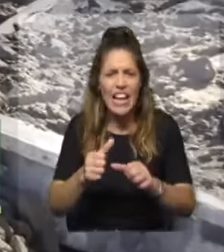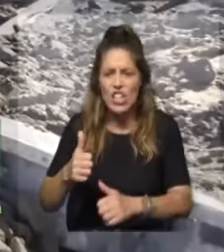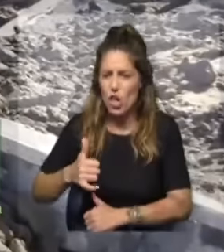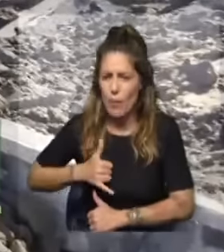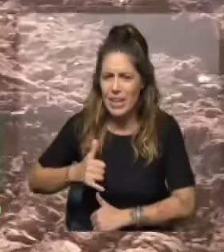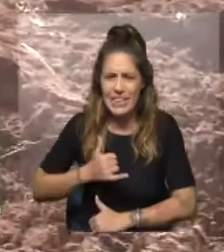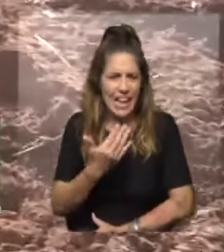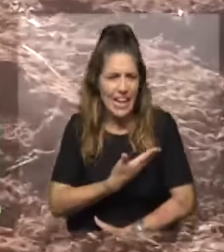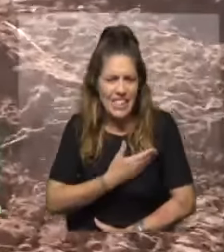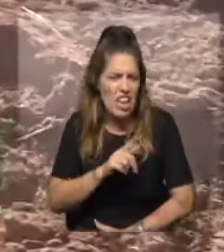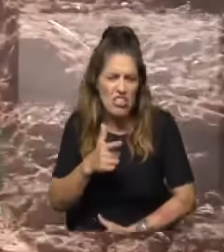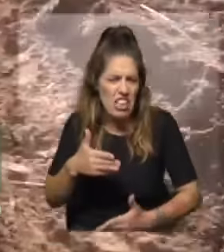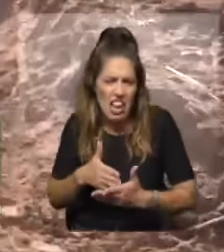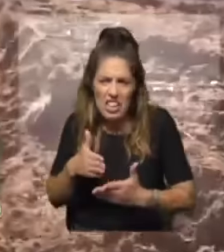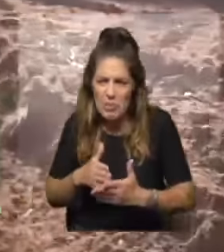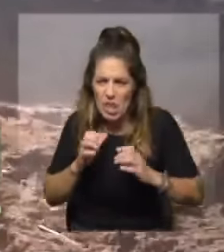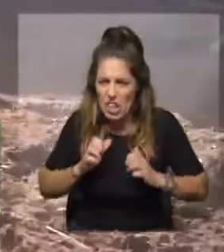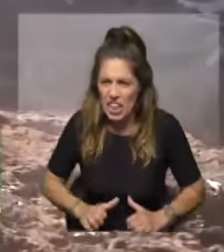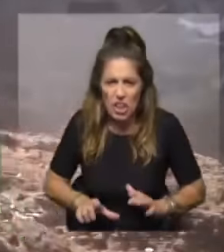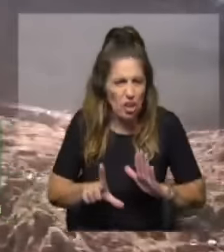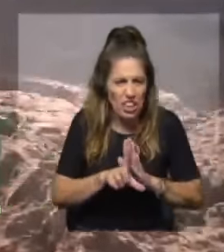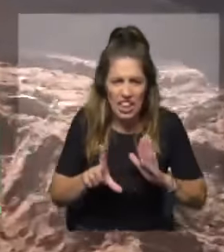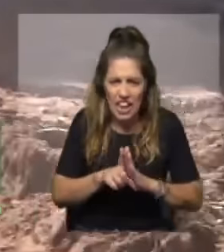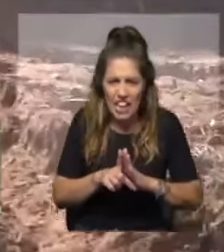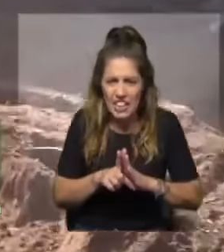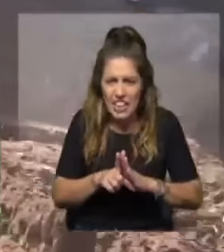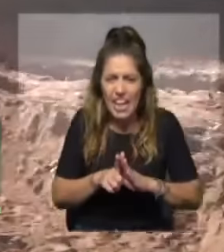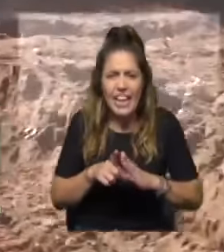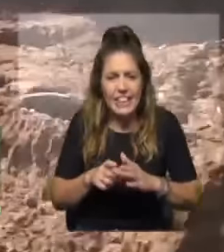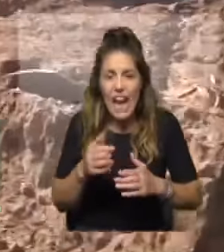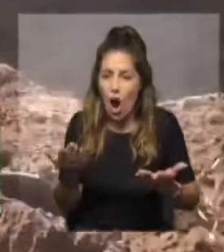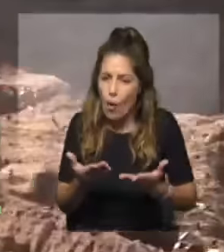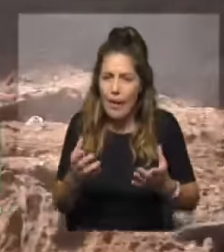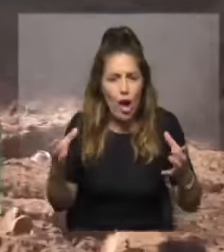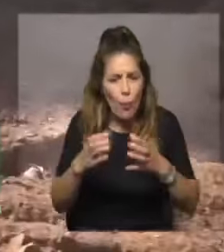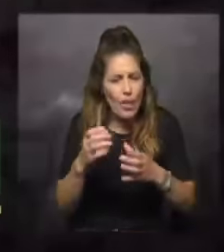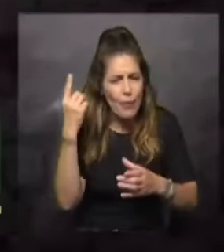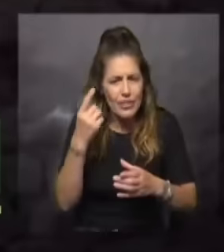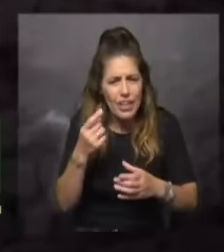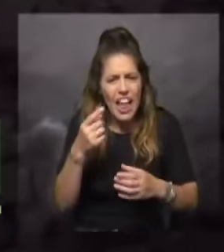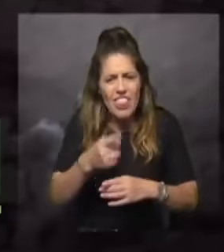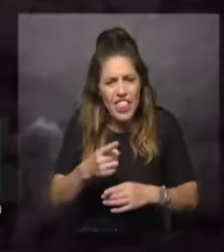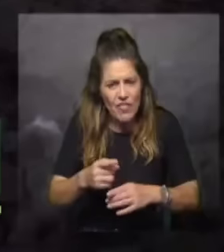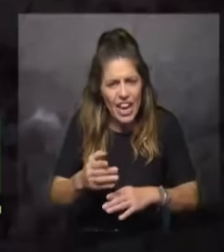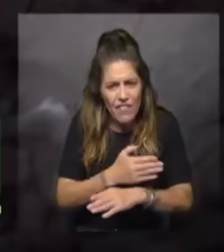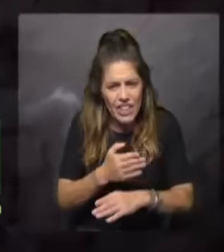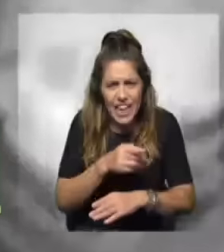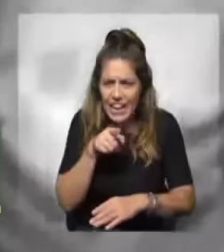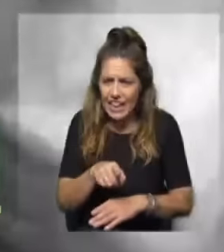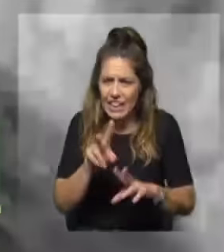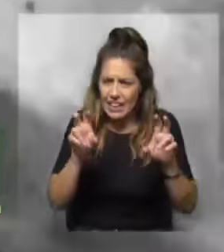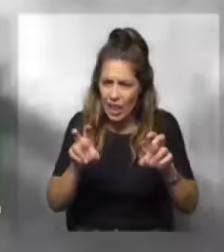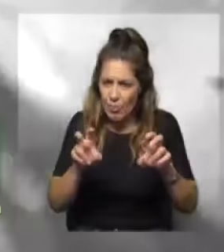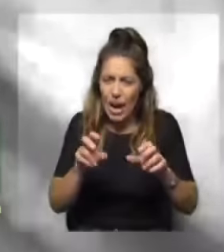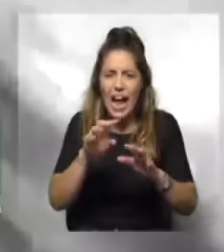en gaza no tiene límites éticos ni legales y corresponde a la comunidad internacional evitar nuevas atrocidades el texto